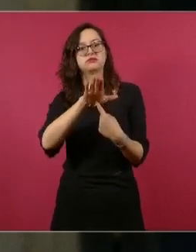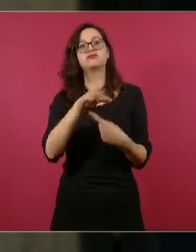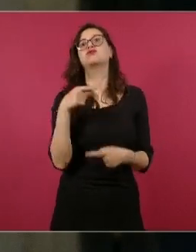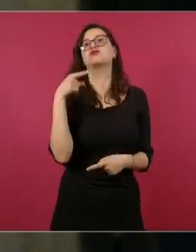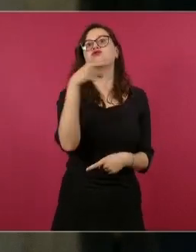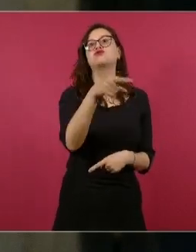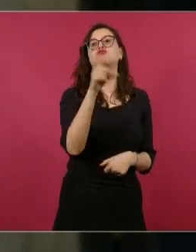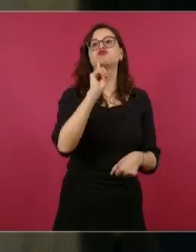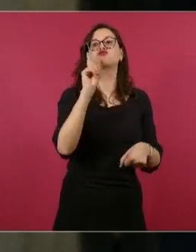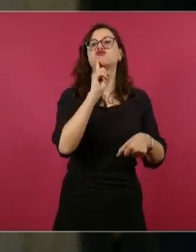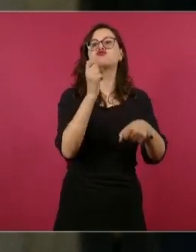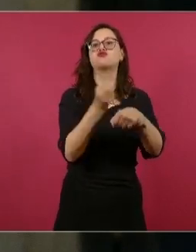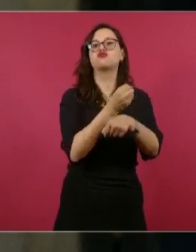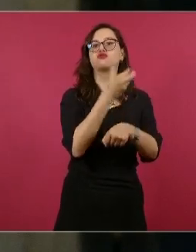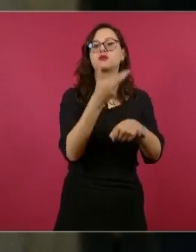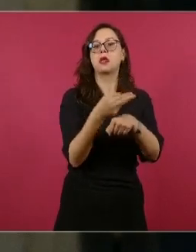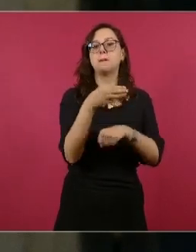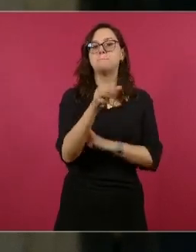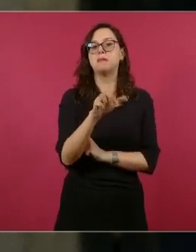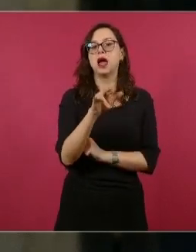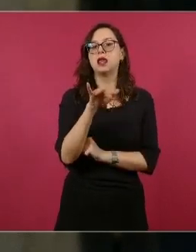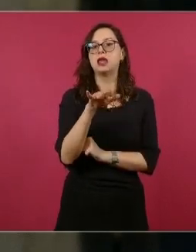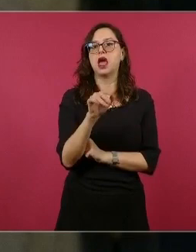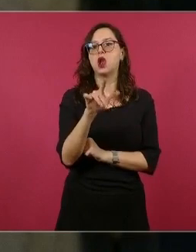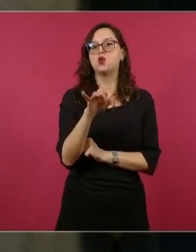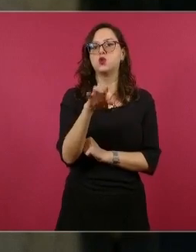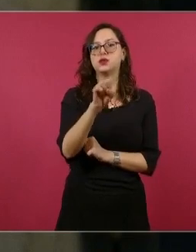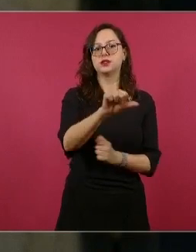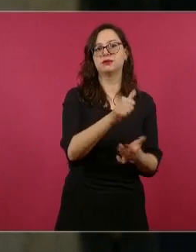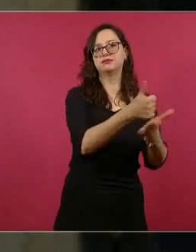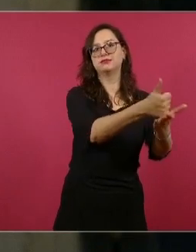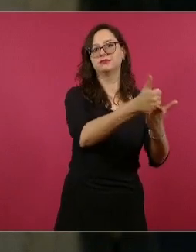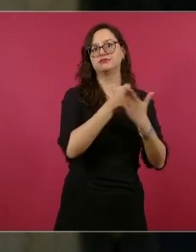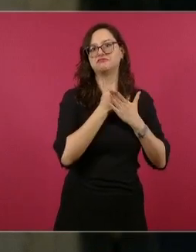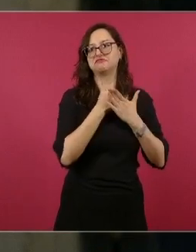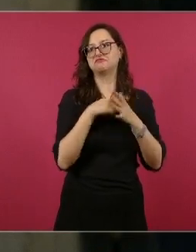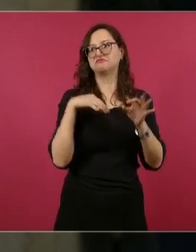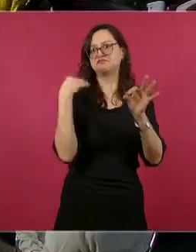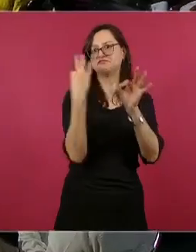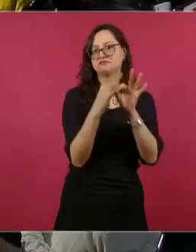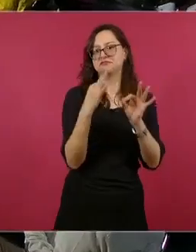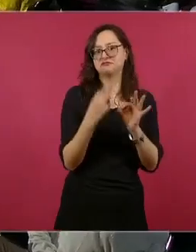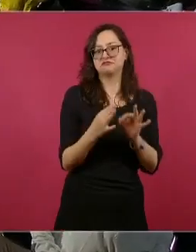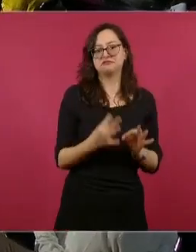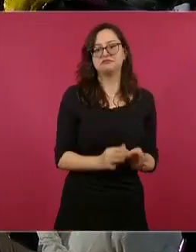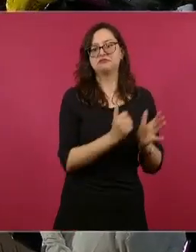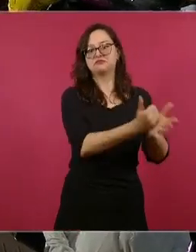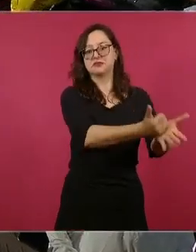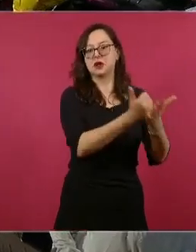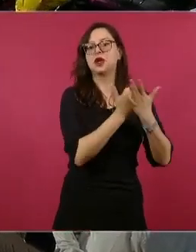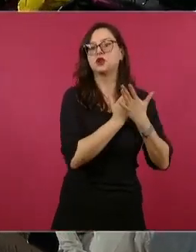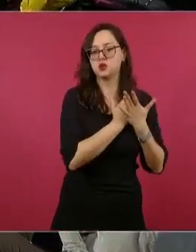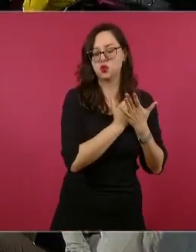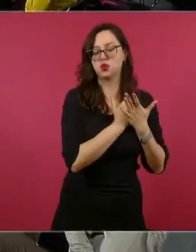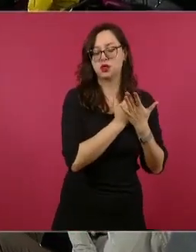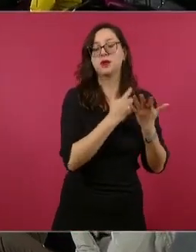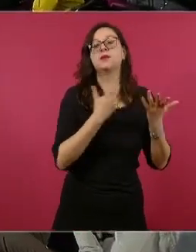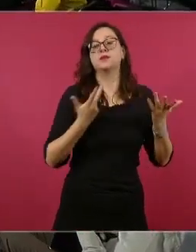situaciones que están obviamente pendientes, porque hay quienes se niegan con los proyectos